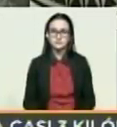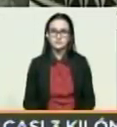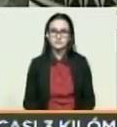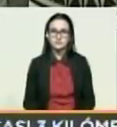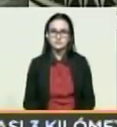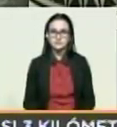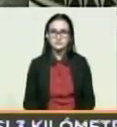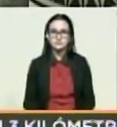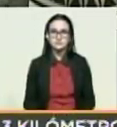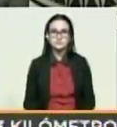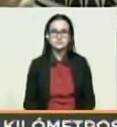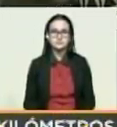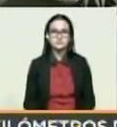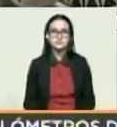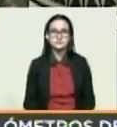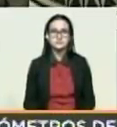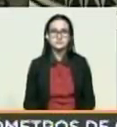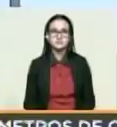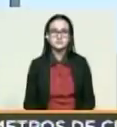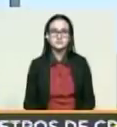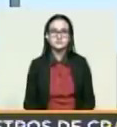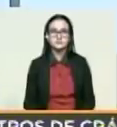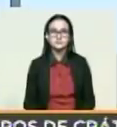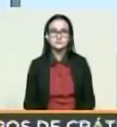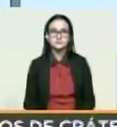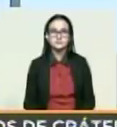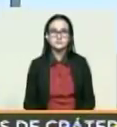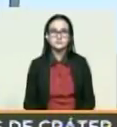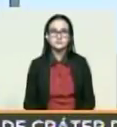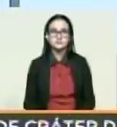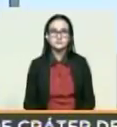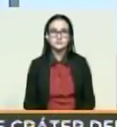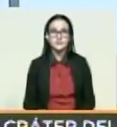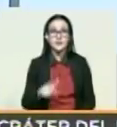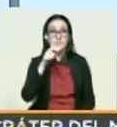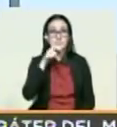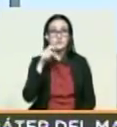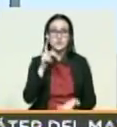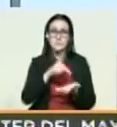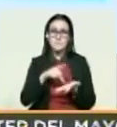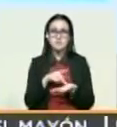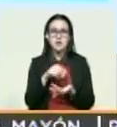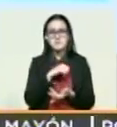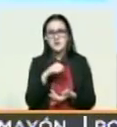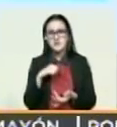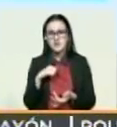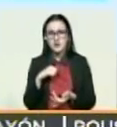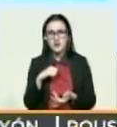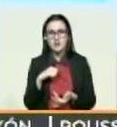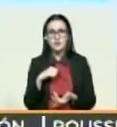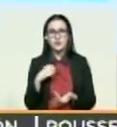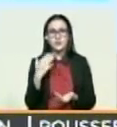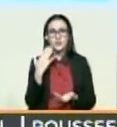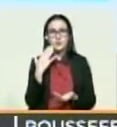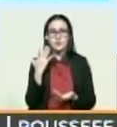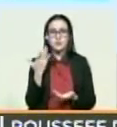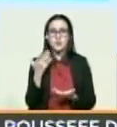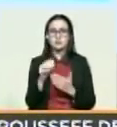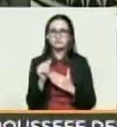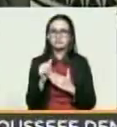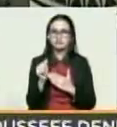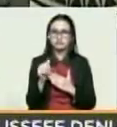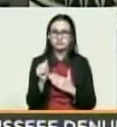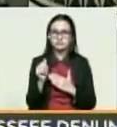subasta o de resolver la subasta entonces los participantes como extranjera en el caso de las personas